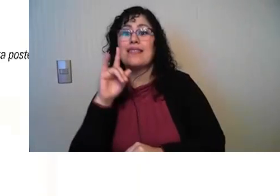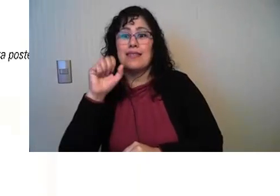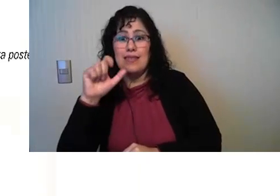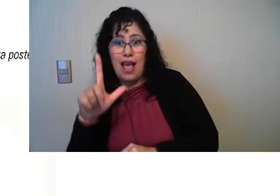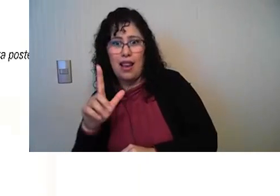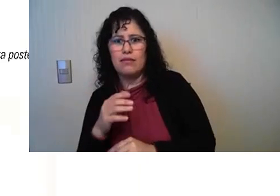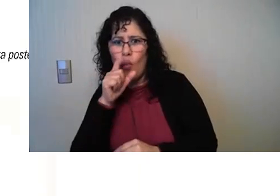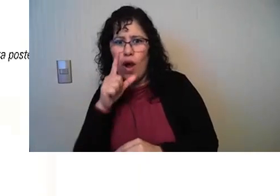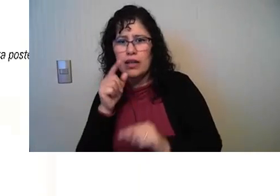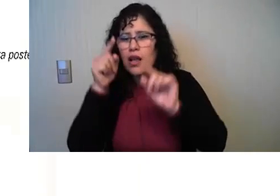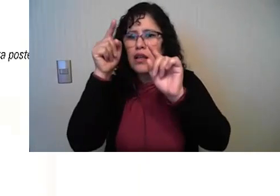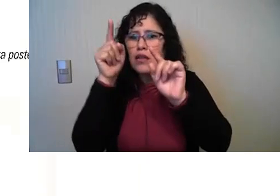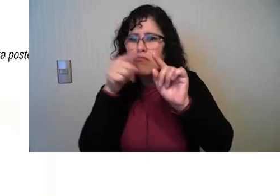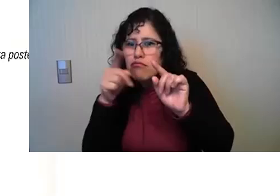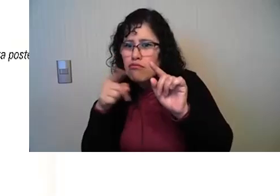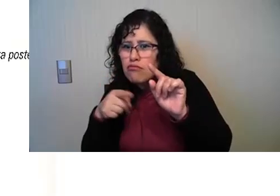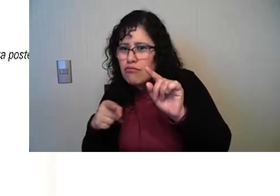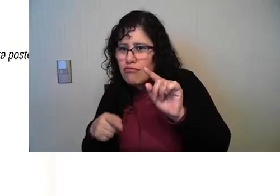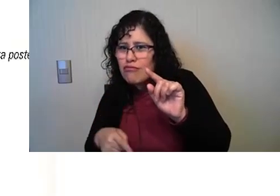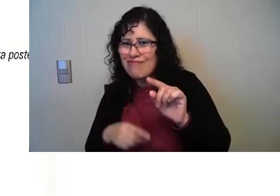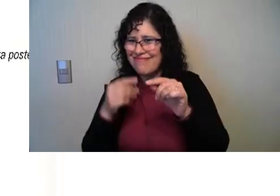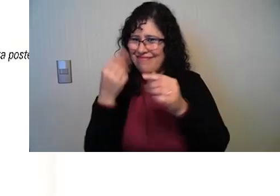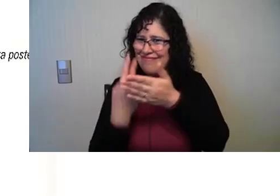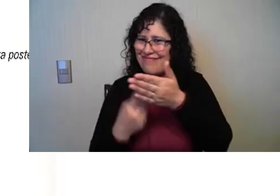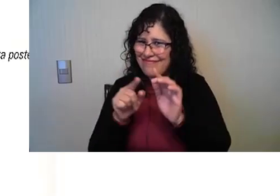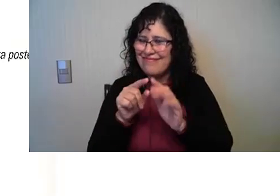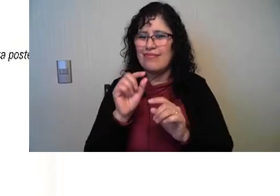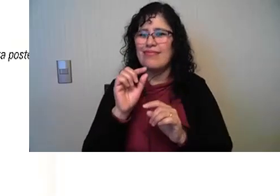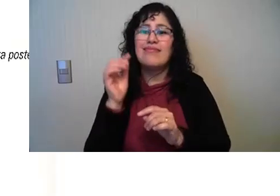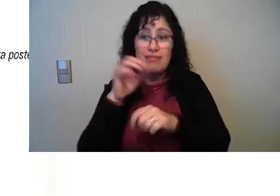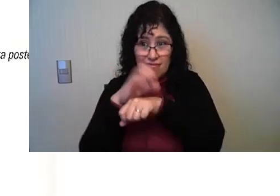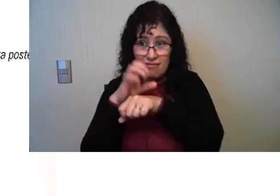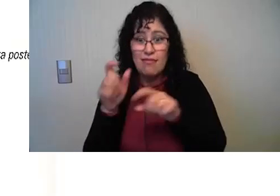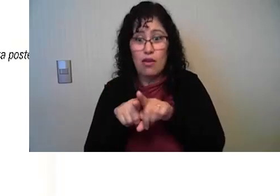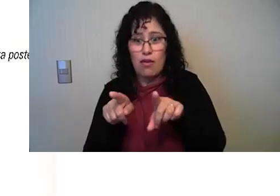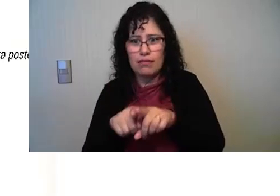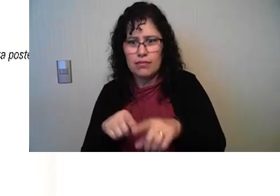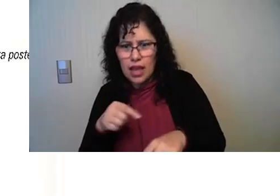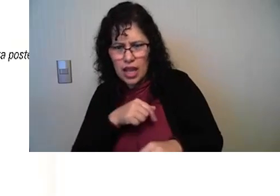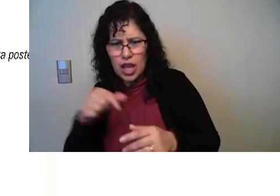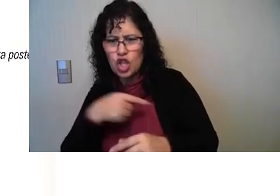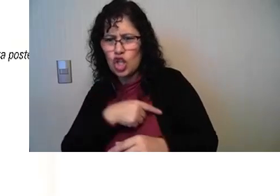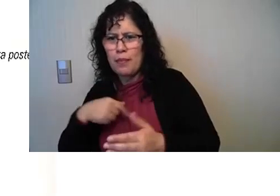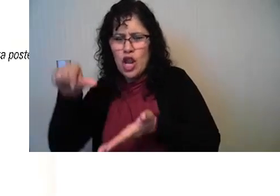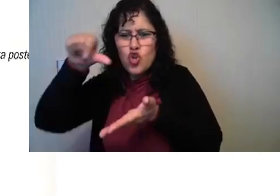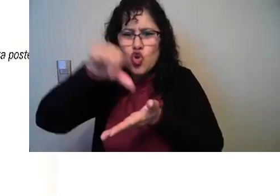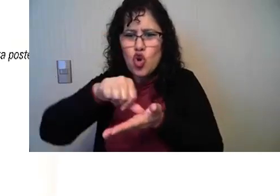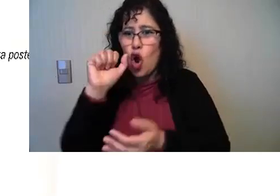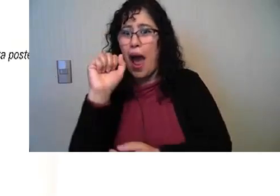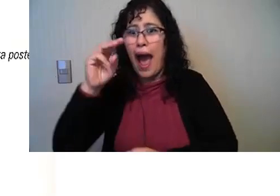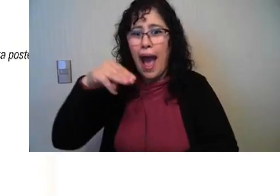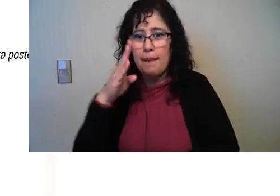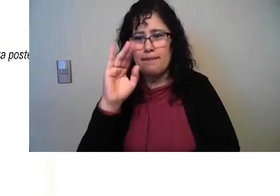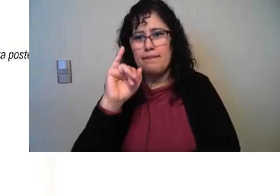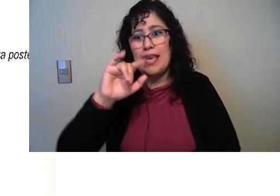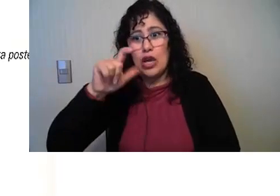forma achurada. ¿Sí? Recuerden que aquí aparece el nombre, núcleo ambiguo. El núcleo ambiguo está dividido en una porción